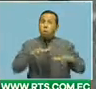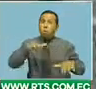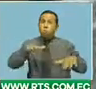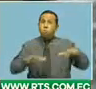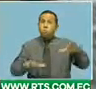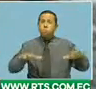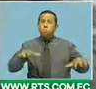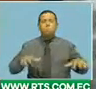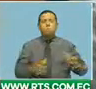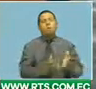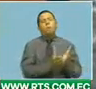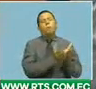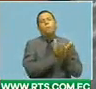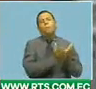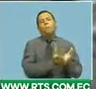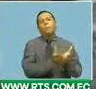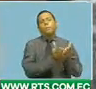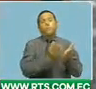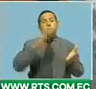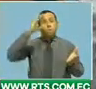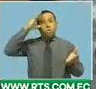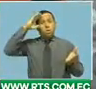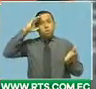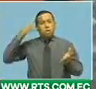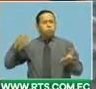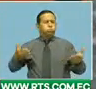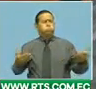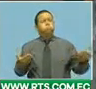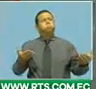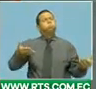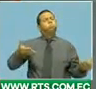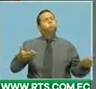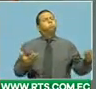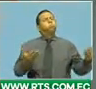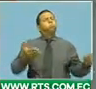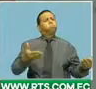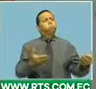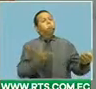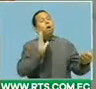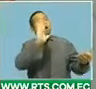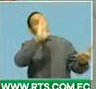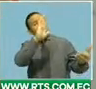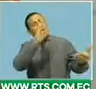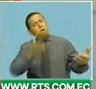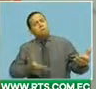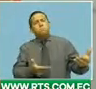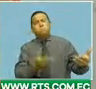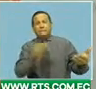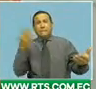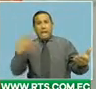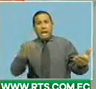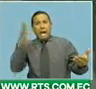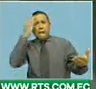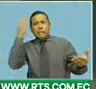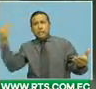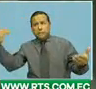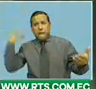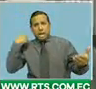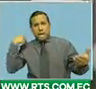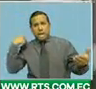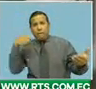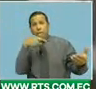La policía de antinarcóticos ejecutó la operación en alta mar. Ya tenían conocimiento de que uno de los contenedores del